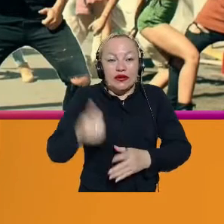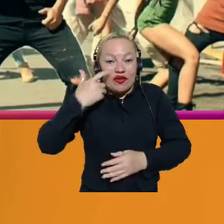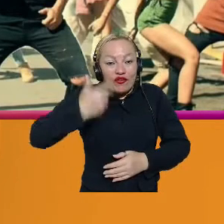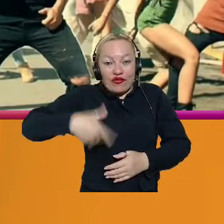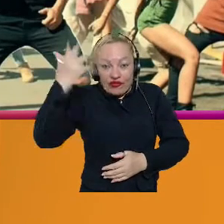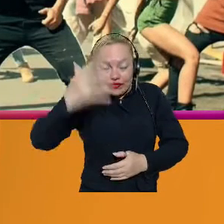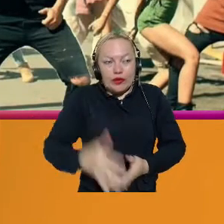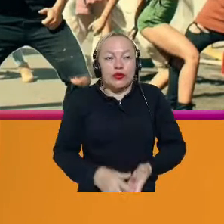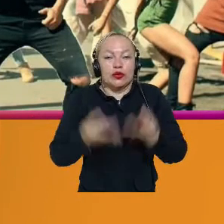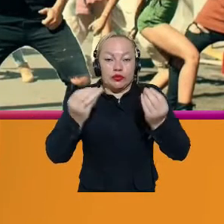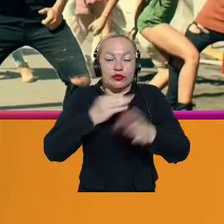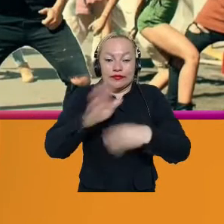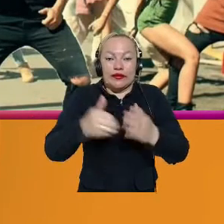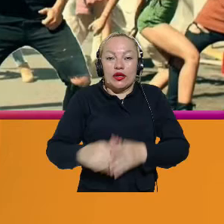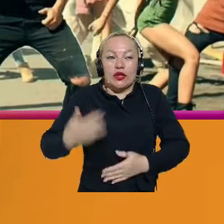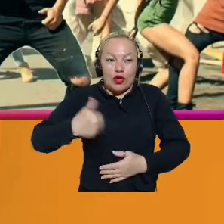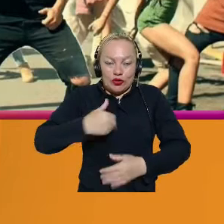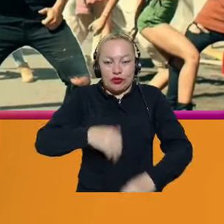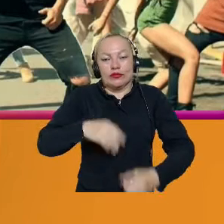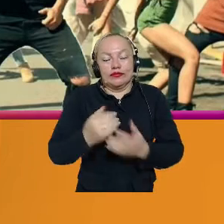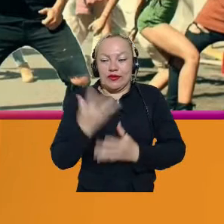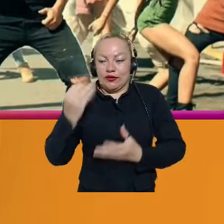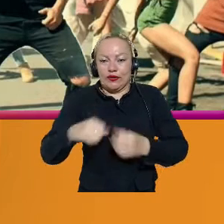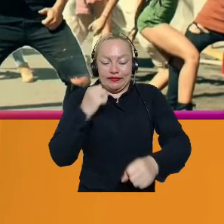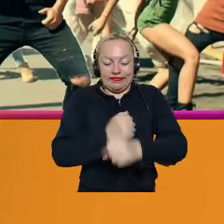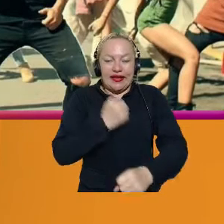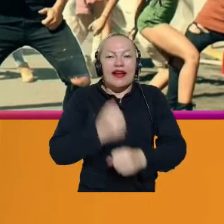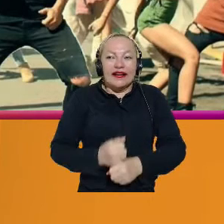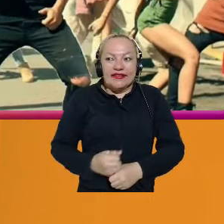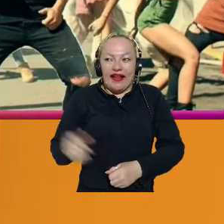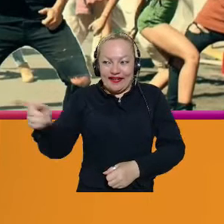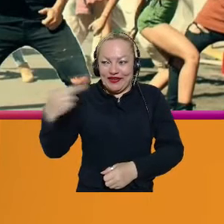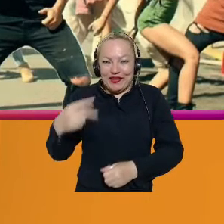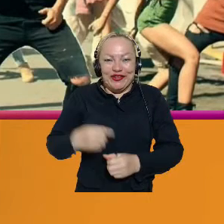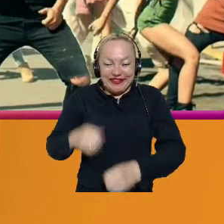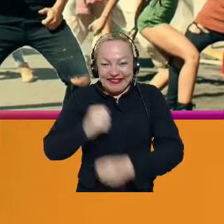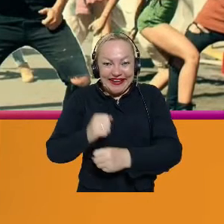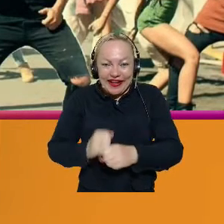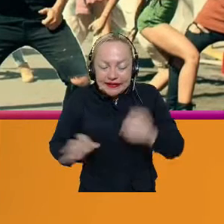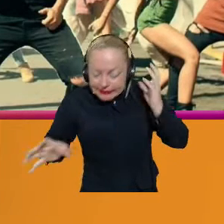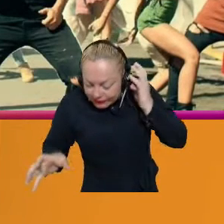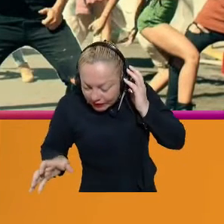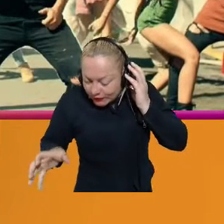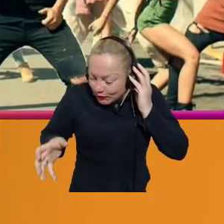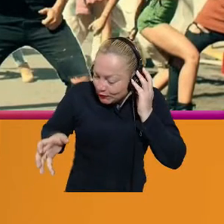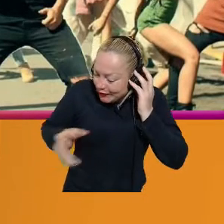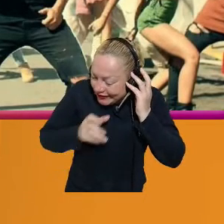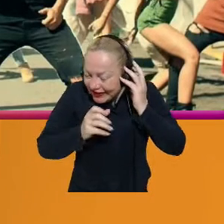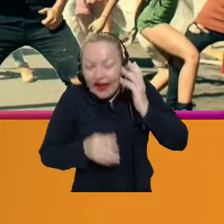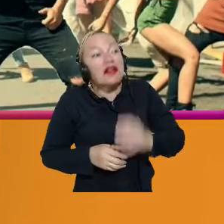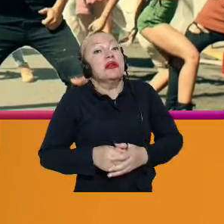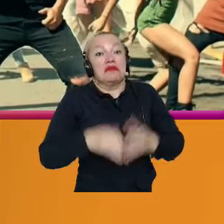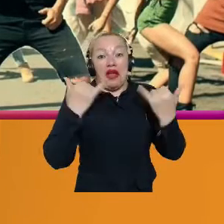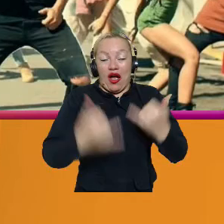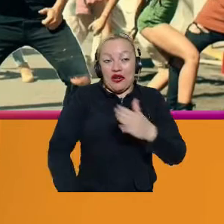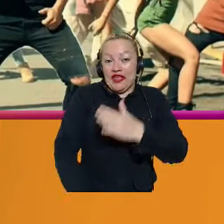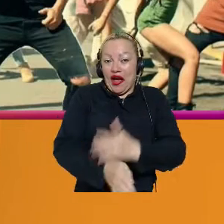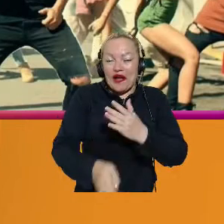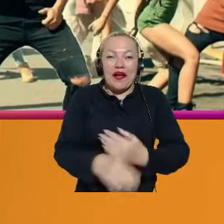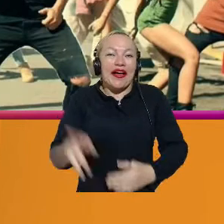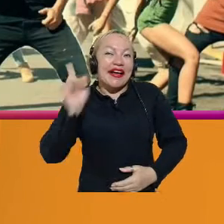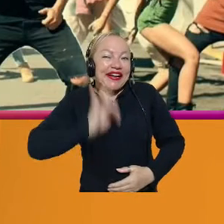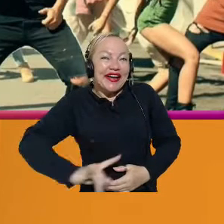que nosotros, con el equipo de trabajo en la estación de radio donde trabajamos, y trajimos más, muchos. Y aún siguen sonando esas canciones y es como que, uy, la